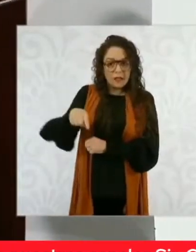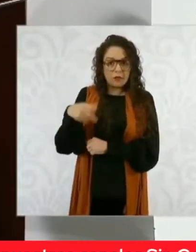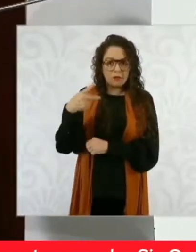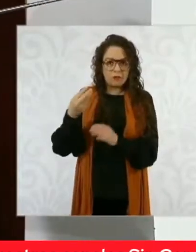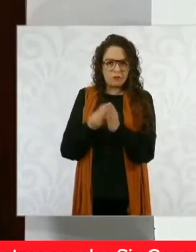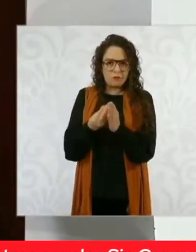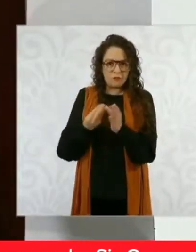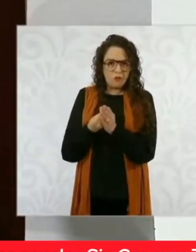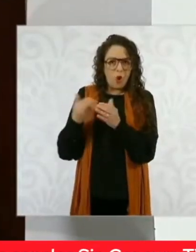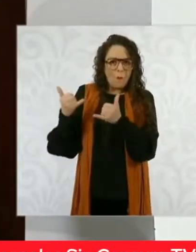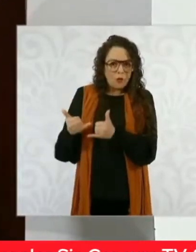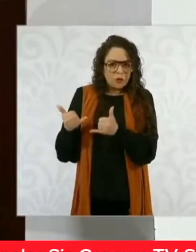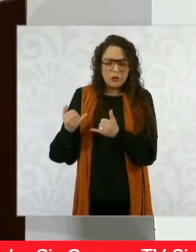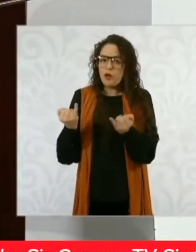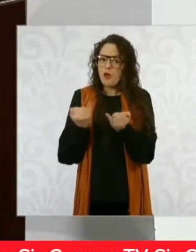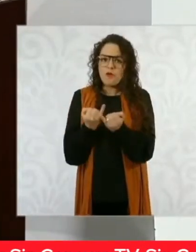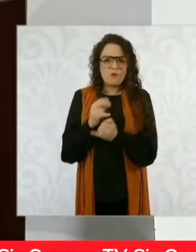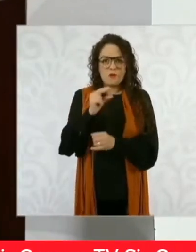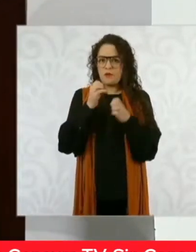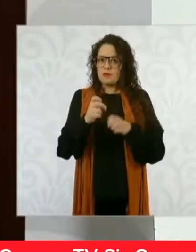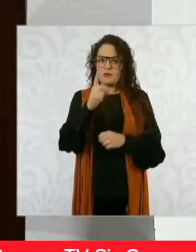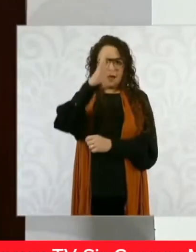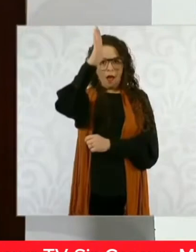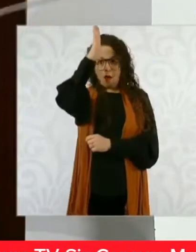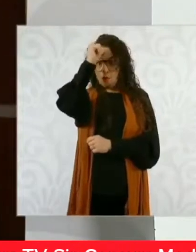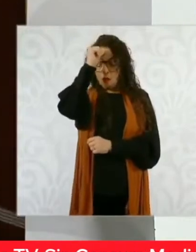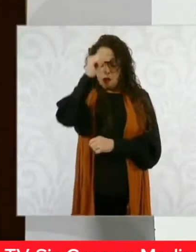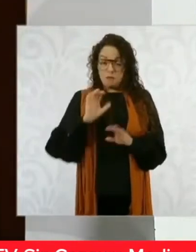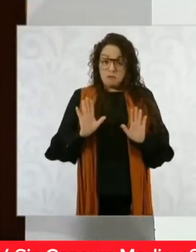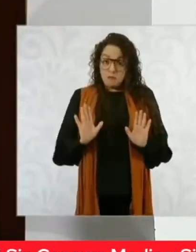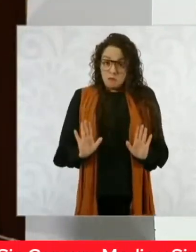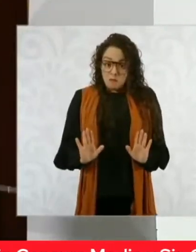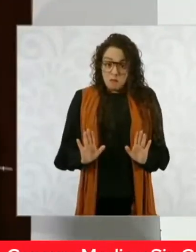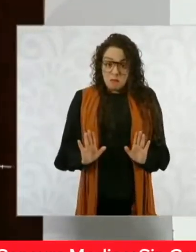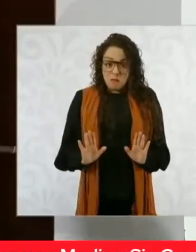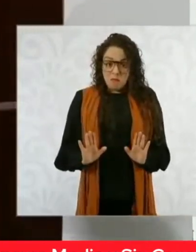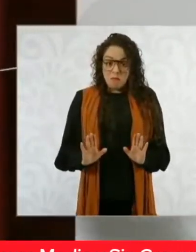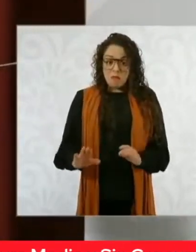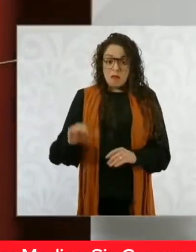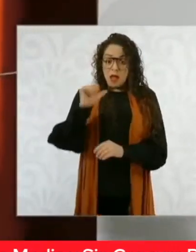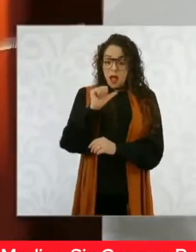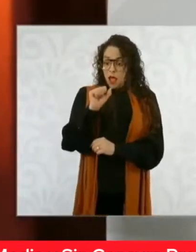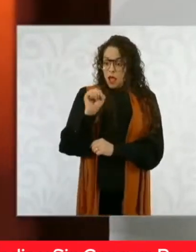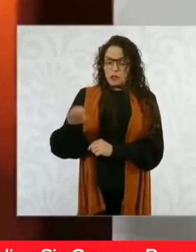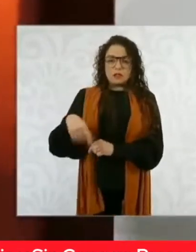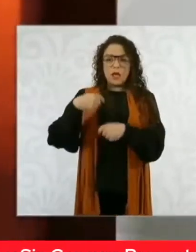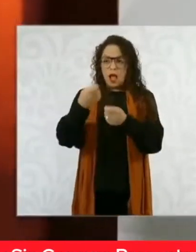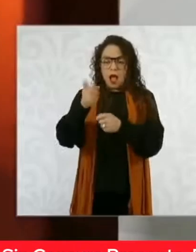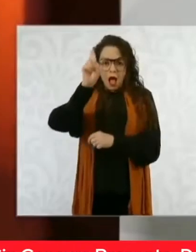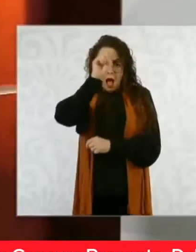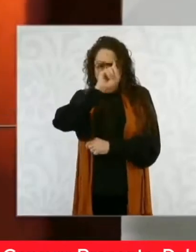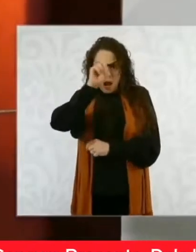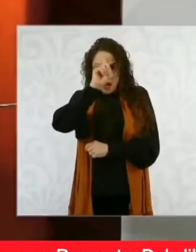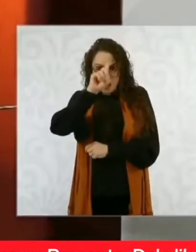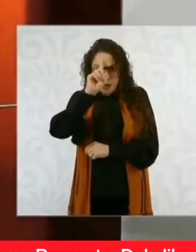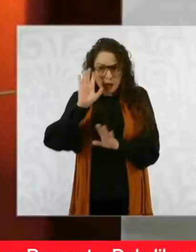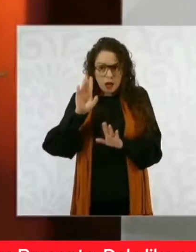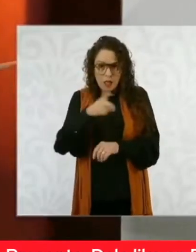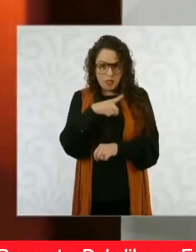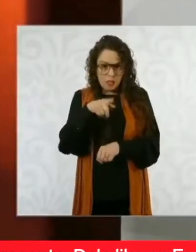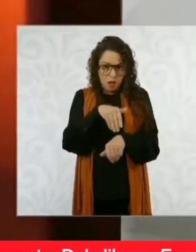la fecha continúan impidiendo la atención a las recomendaciones de la ASF, de la Auditoría